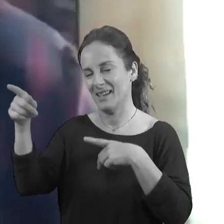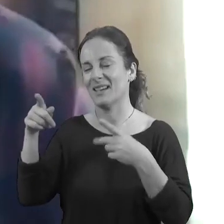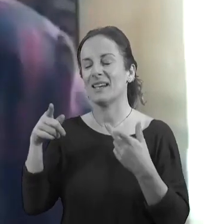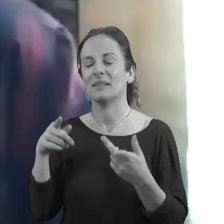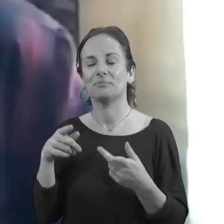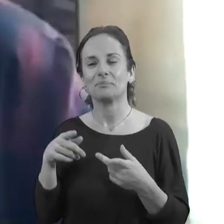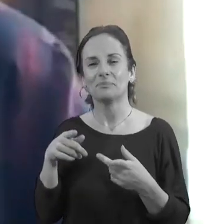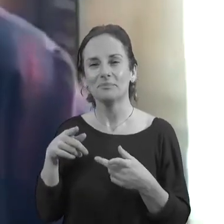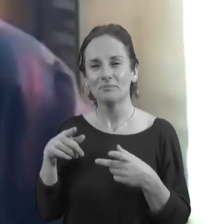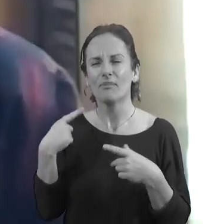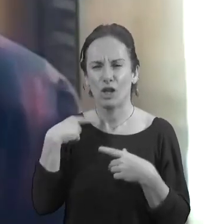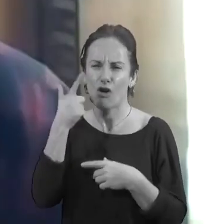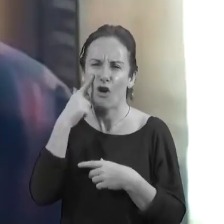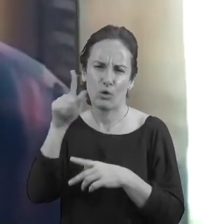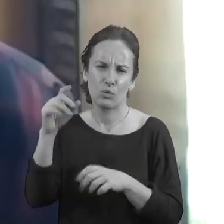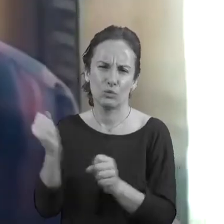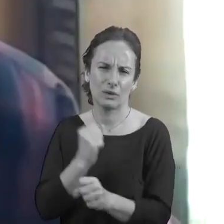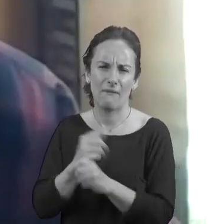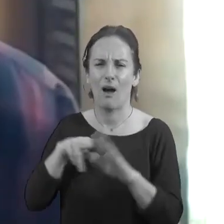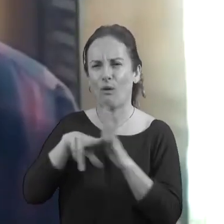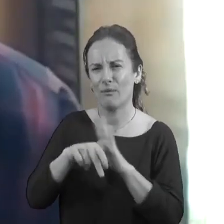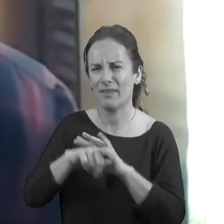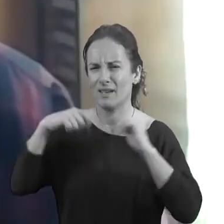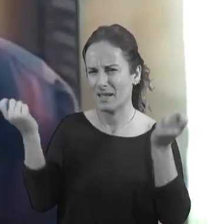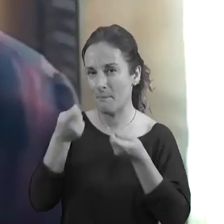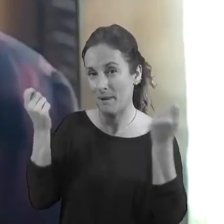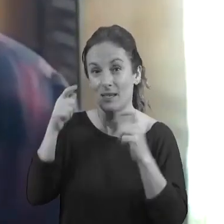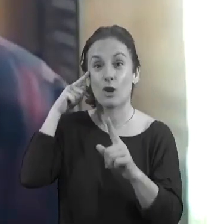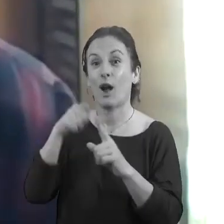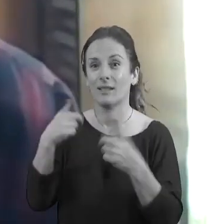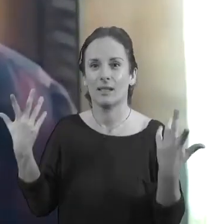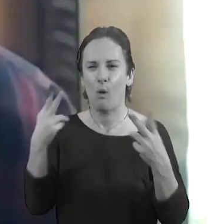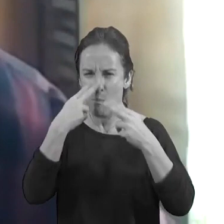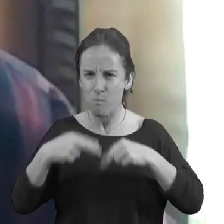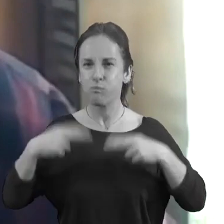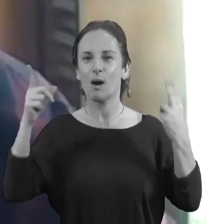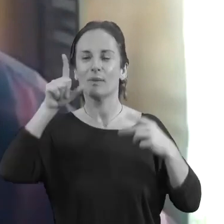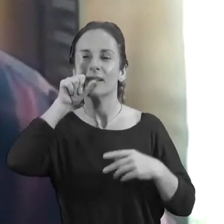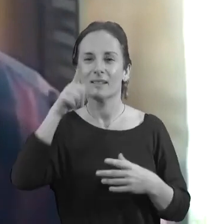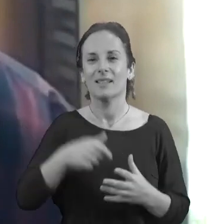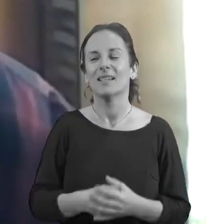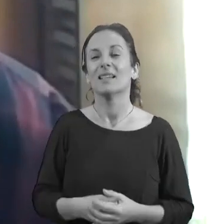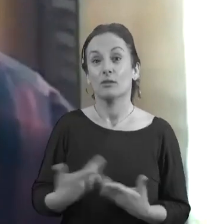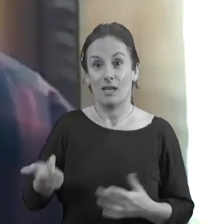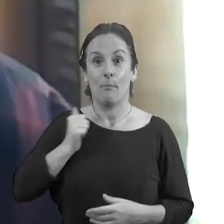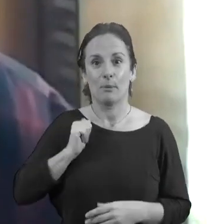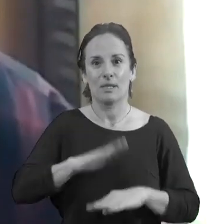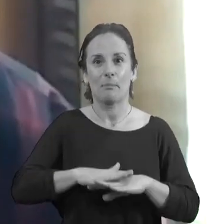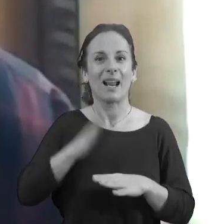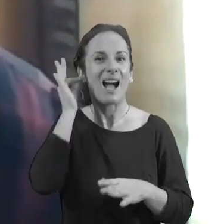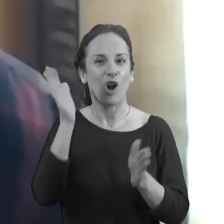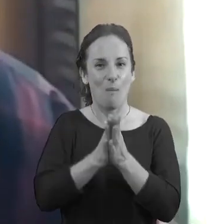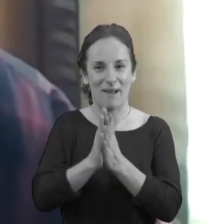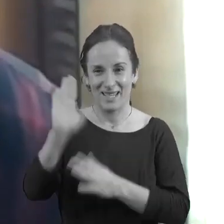las campañas y con precisamente a vueltas con la visibilidad, ¿no? Aprovecho para saludar a las compañeras, ¿no?